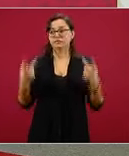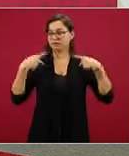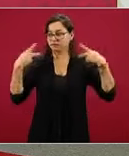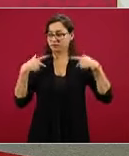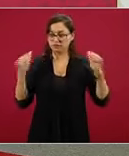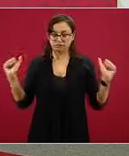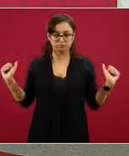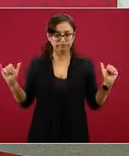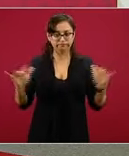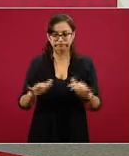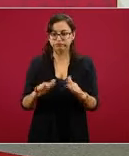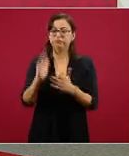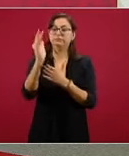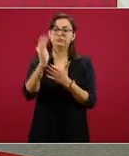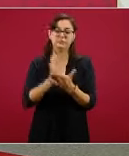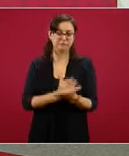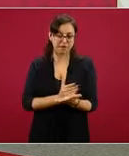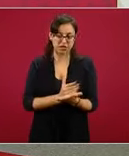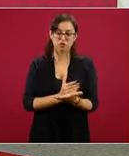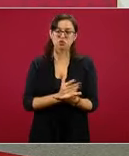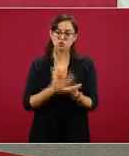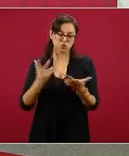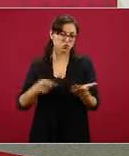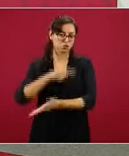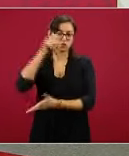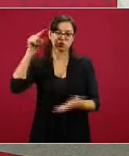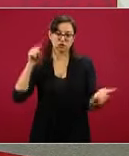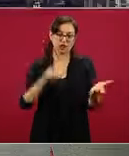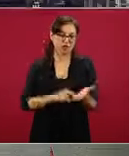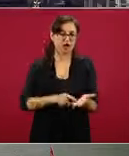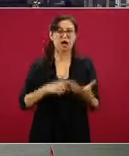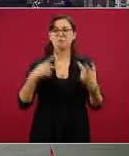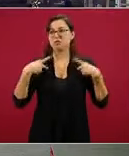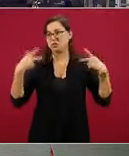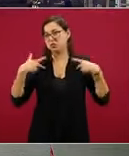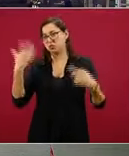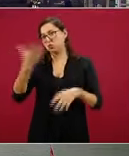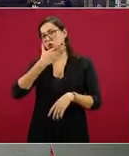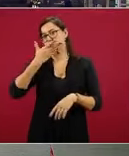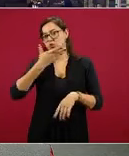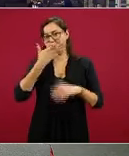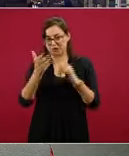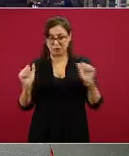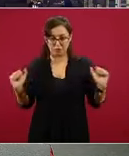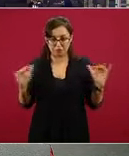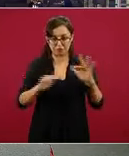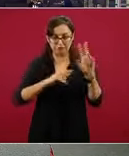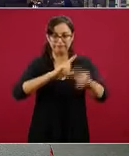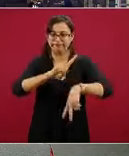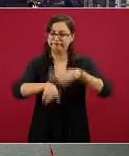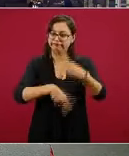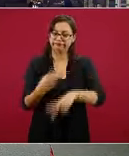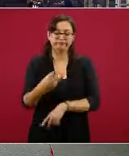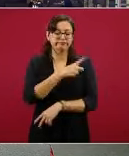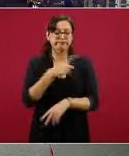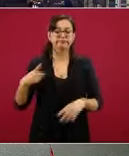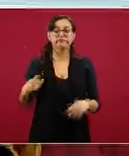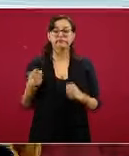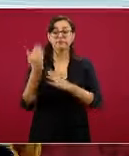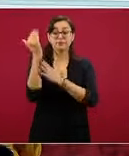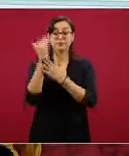muchas de los establecimientos y de los lugares en donde las personas realizan sus actividades, o